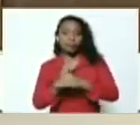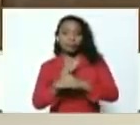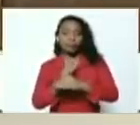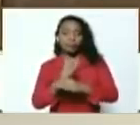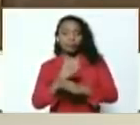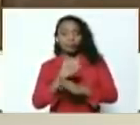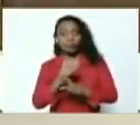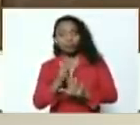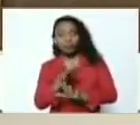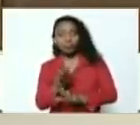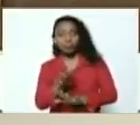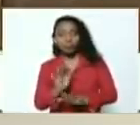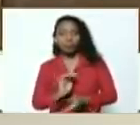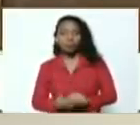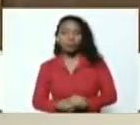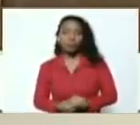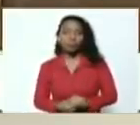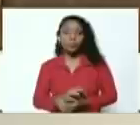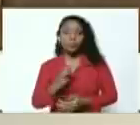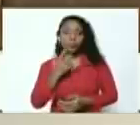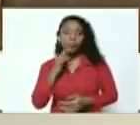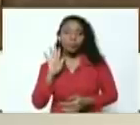ejemplo.